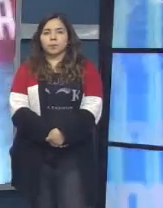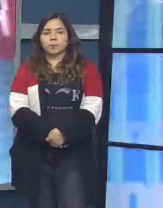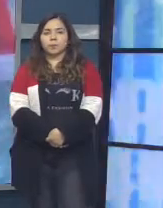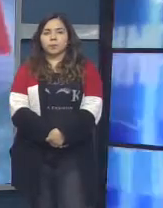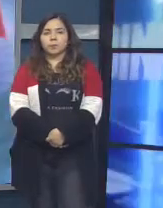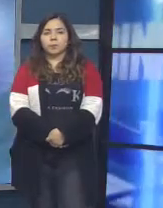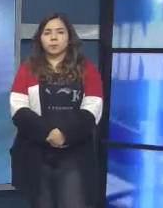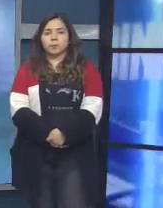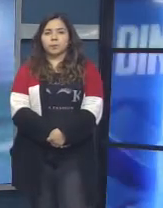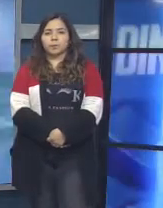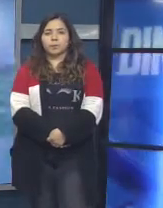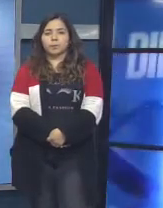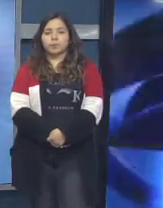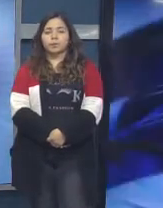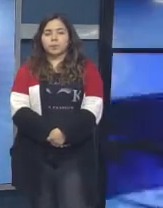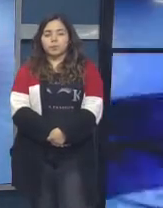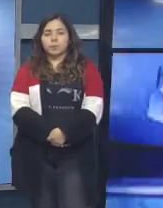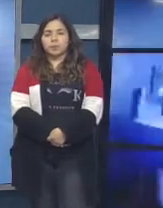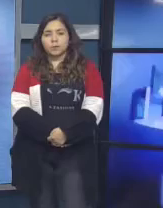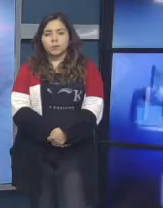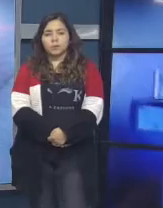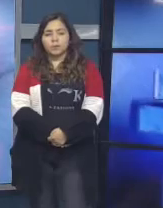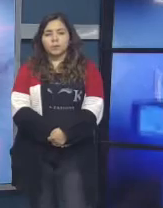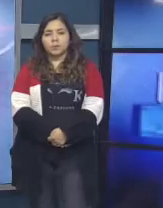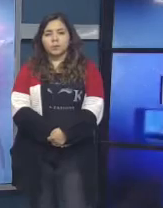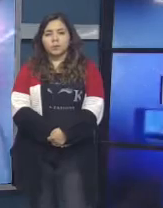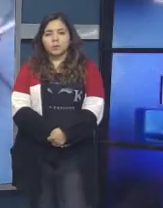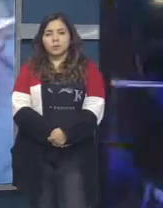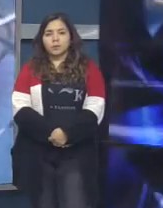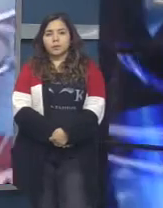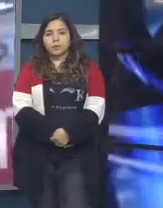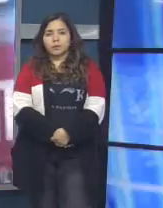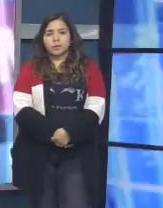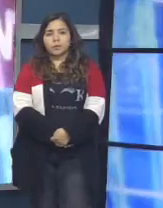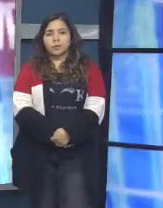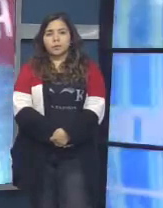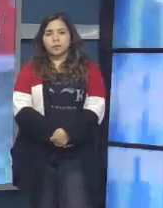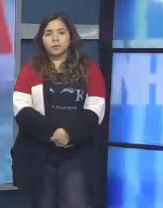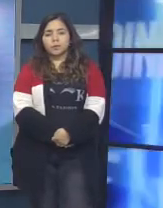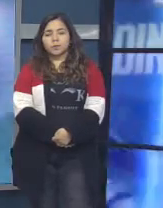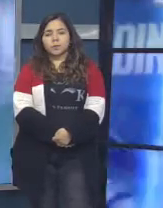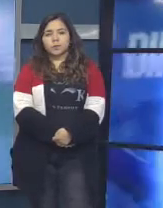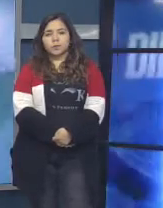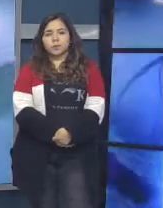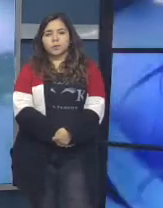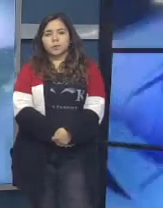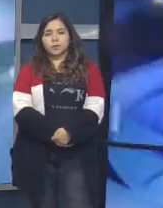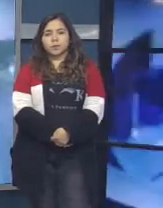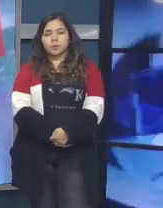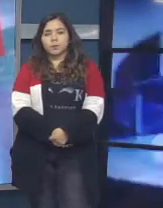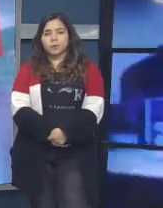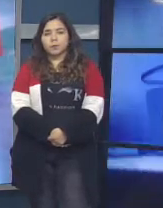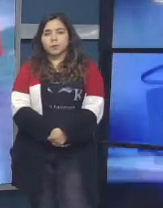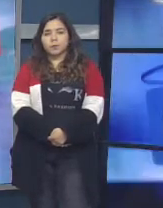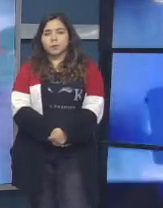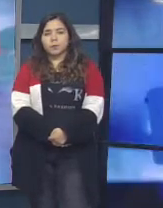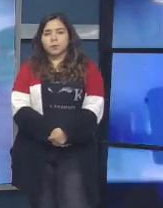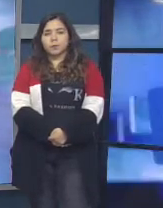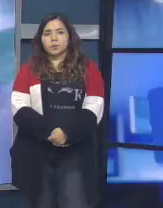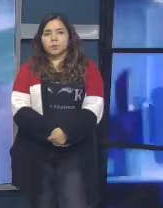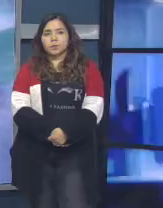tenemos empleados con muchas capacitaciones, con mucho conocimiento, y